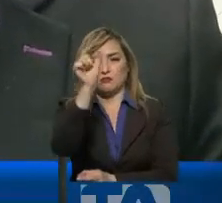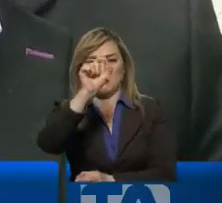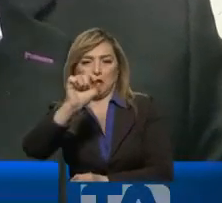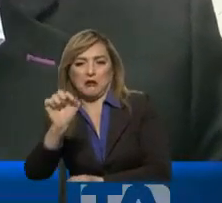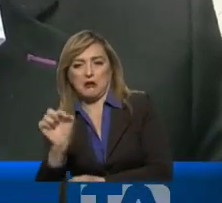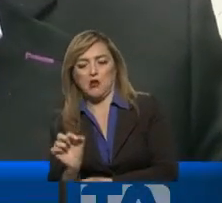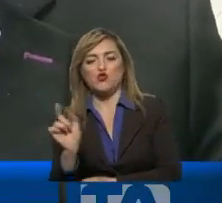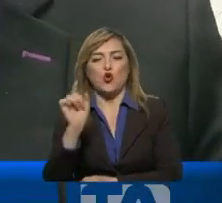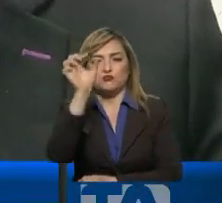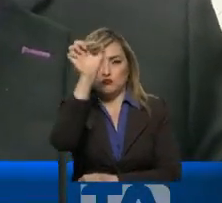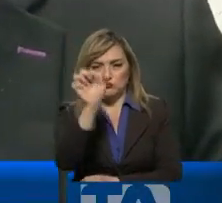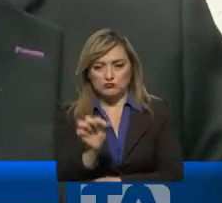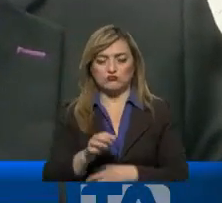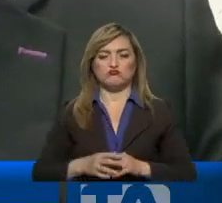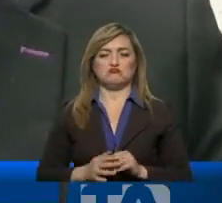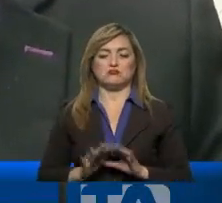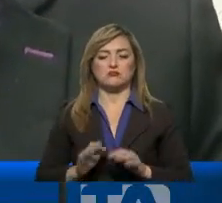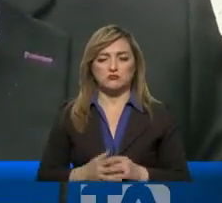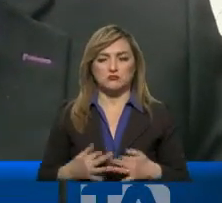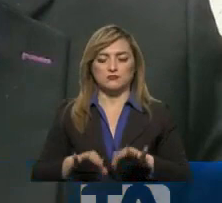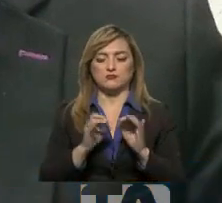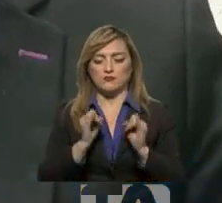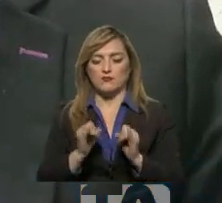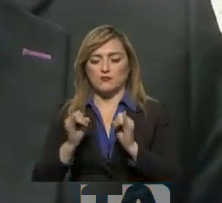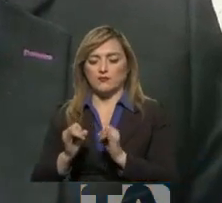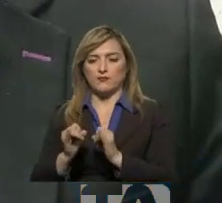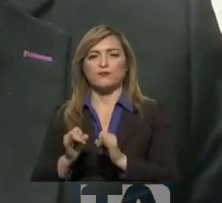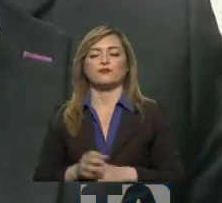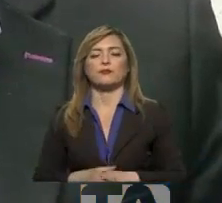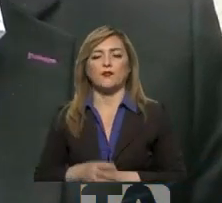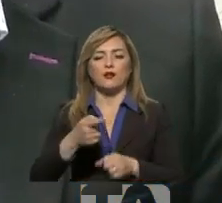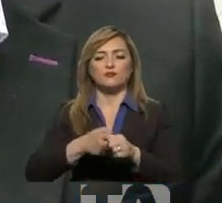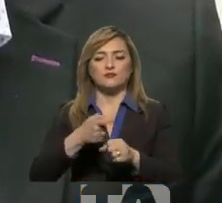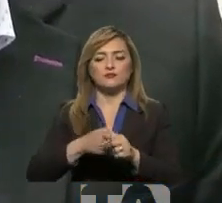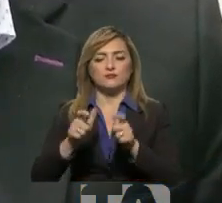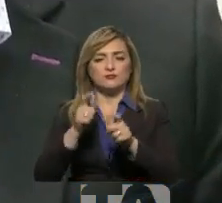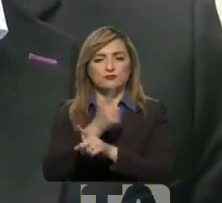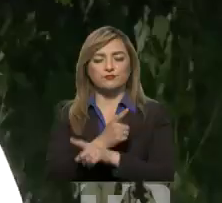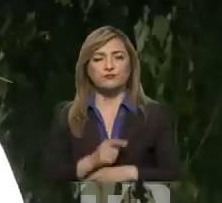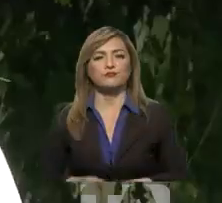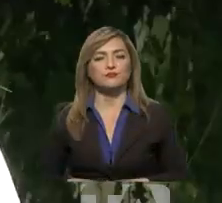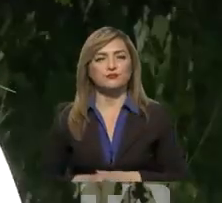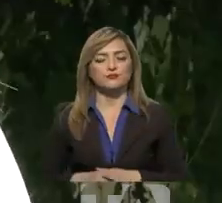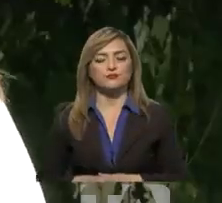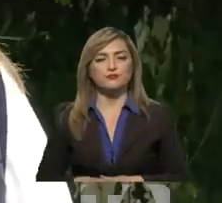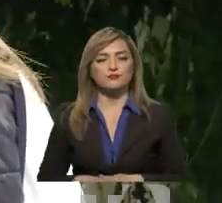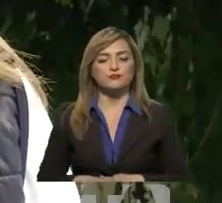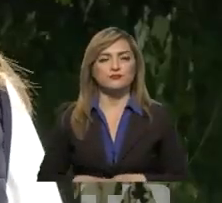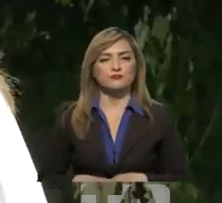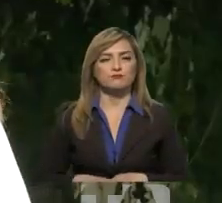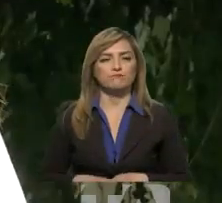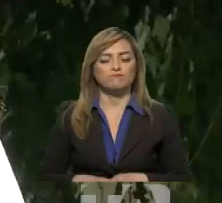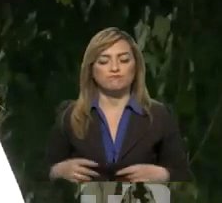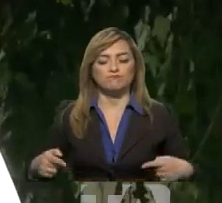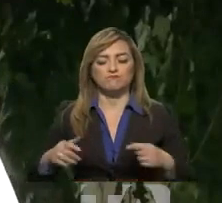perfecto. Por eso es importante personalizar la silla, tomar medidas de toda su postura y su cuerpo. Llega a ser los pies de